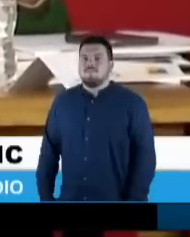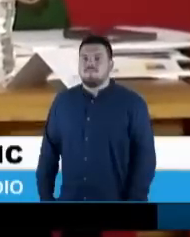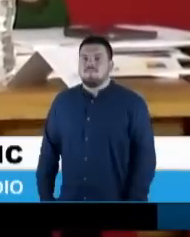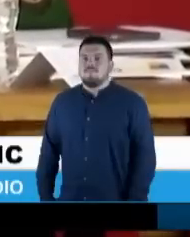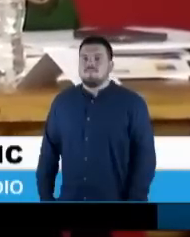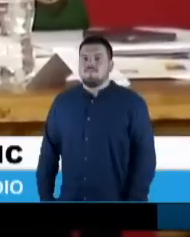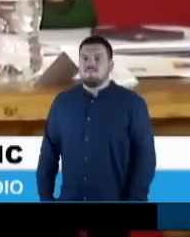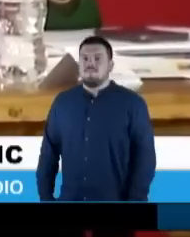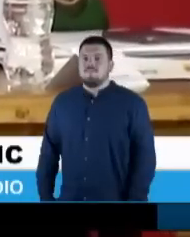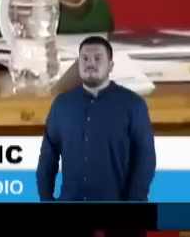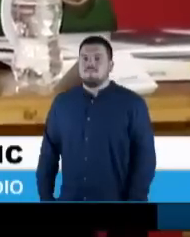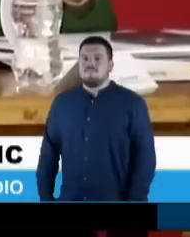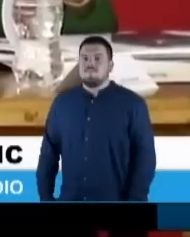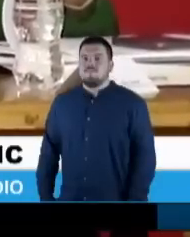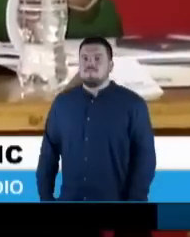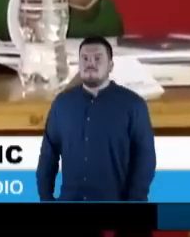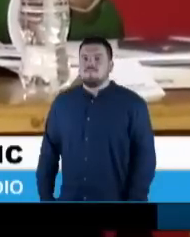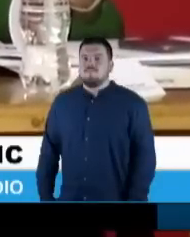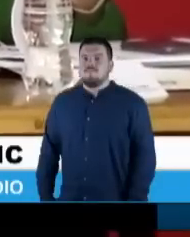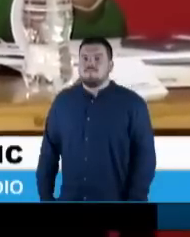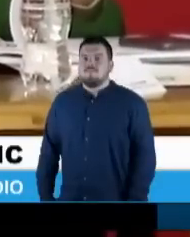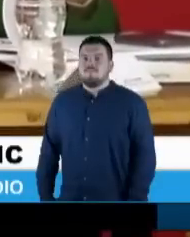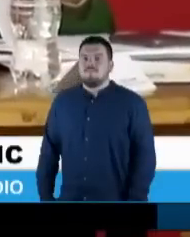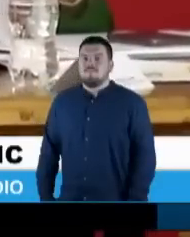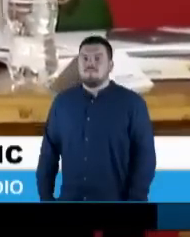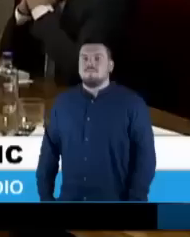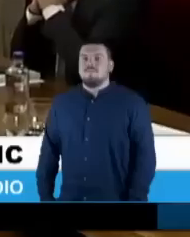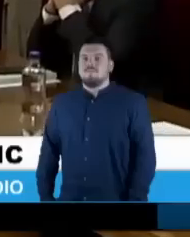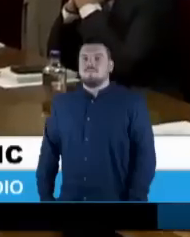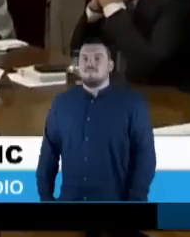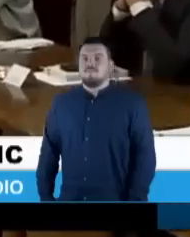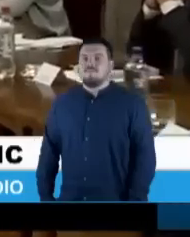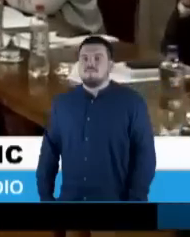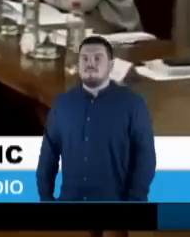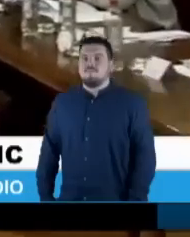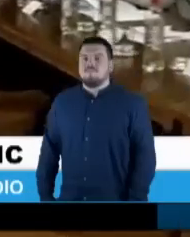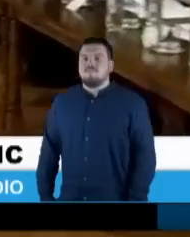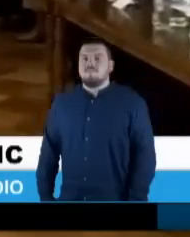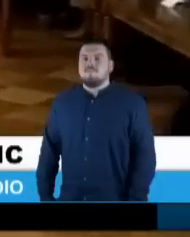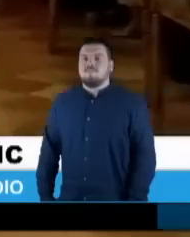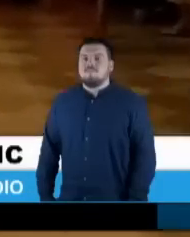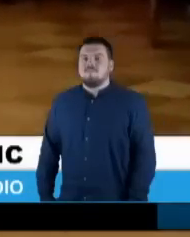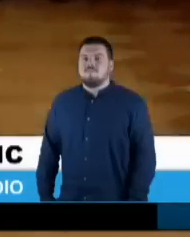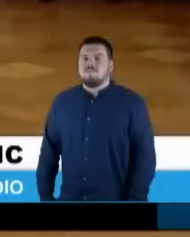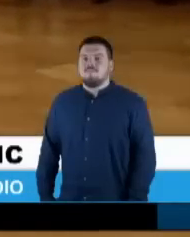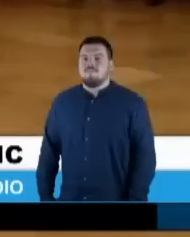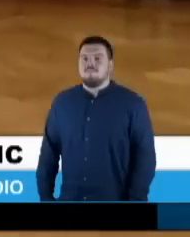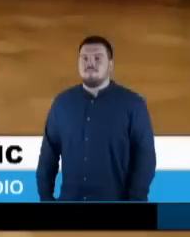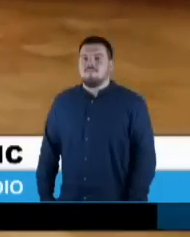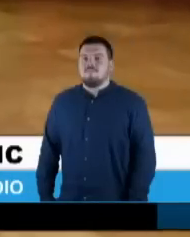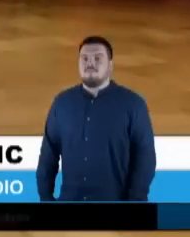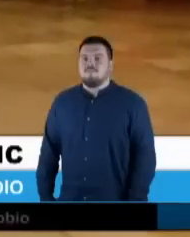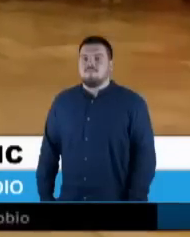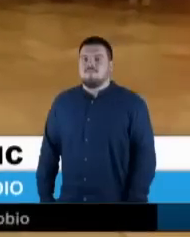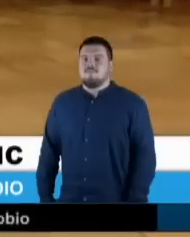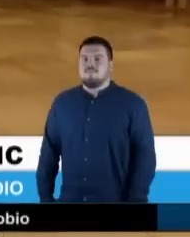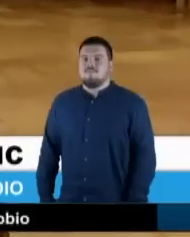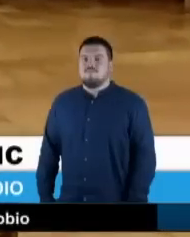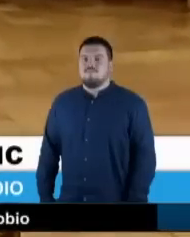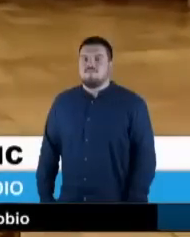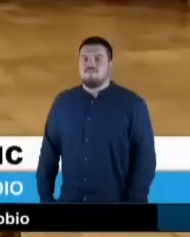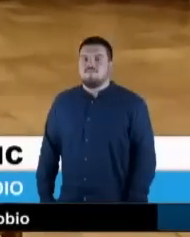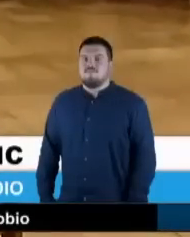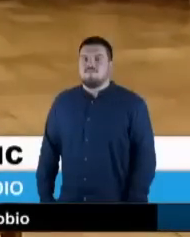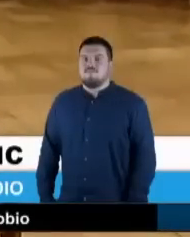precisamente quizás no les convenga tanto el que haya un ajuste ministerial por las solicitudes que han hecho del